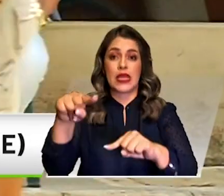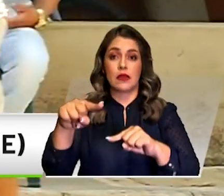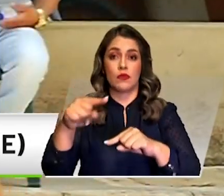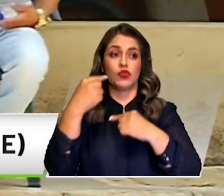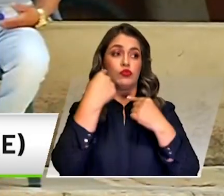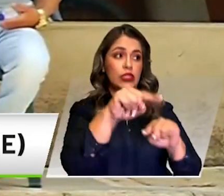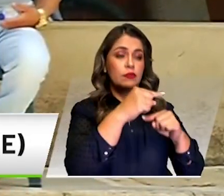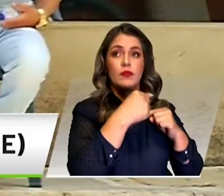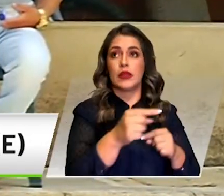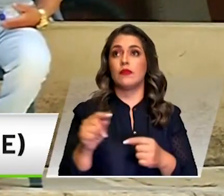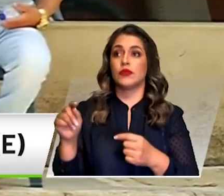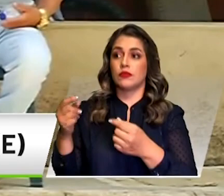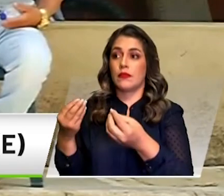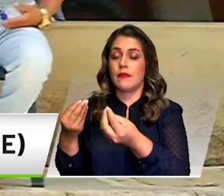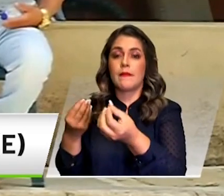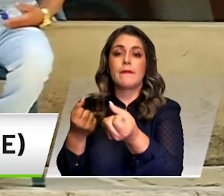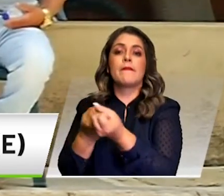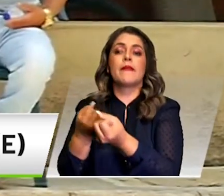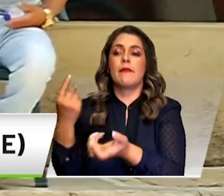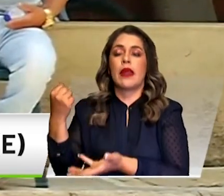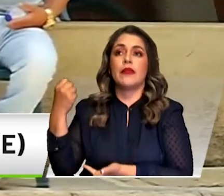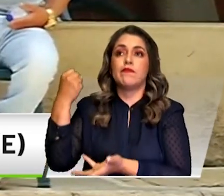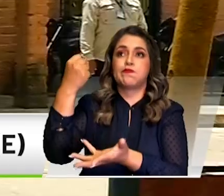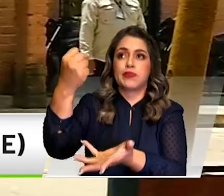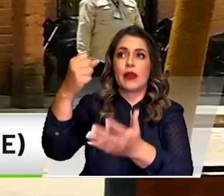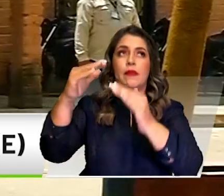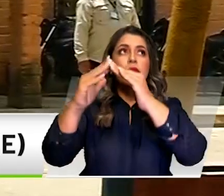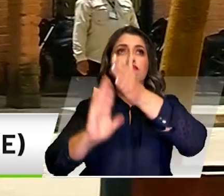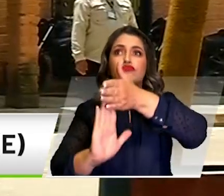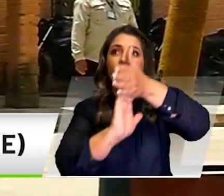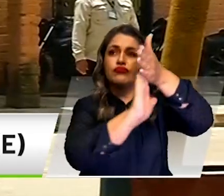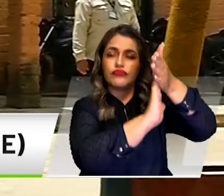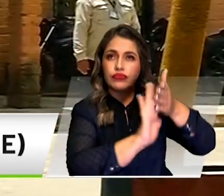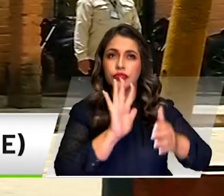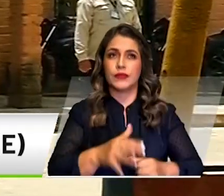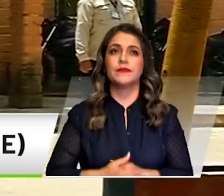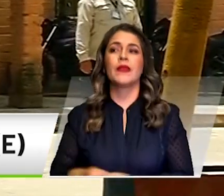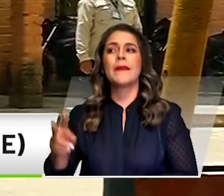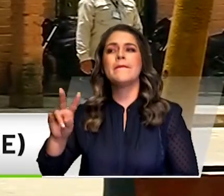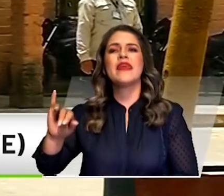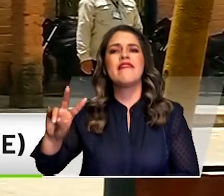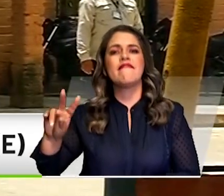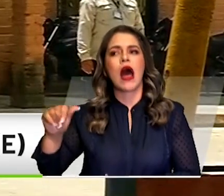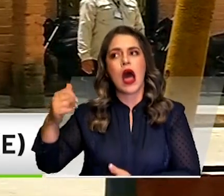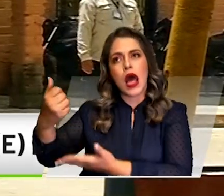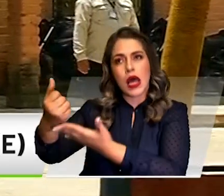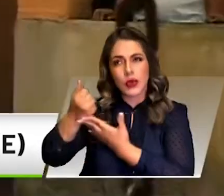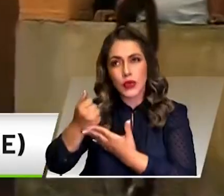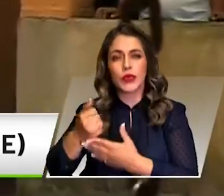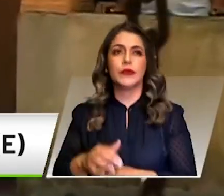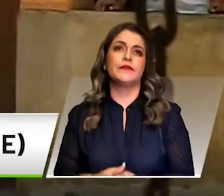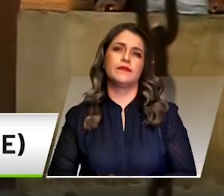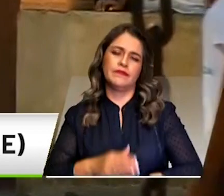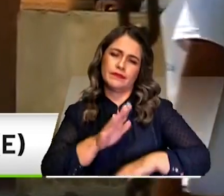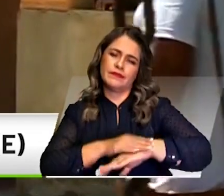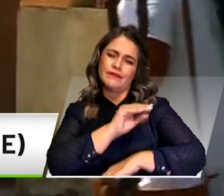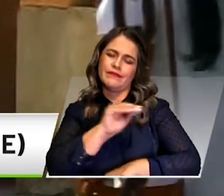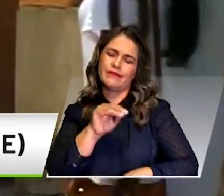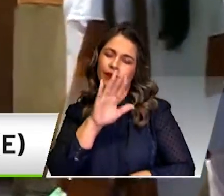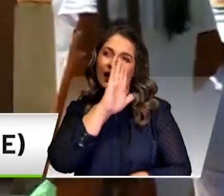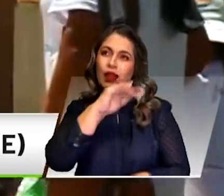contentos de participar en la convocatoria con la empresa de vivienda de antioquia y también aprovechando este espacio para decir a la gente de antioquia de